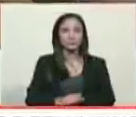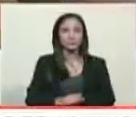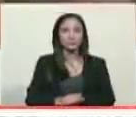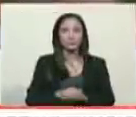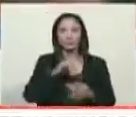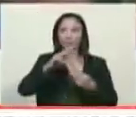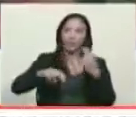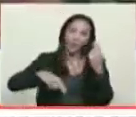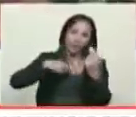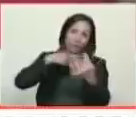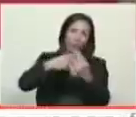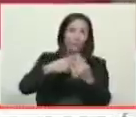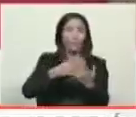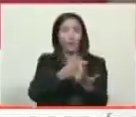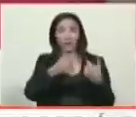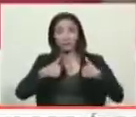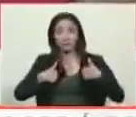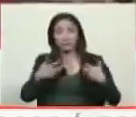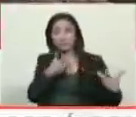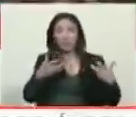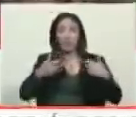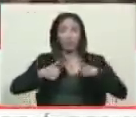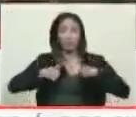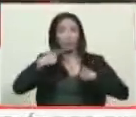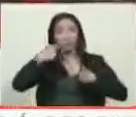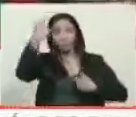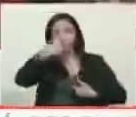numeral si se prende el pelo.